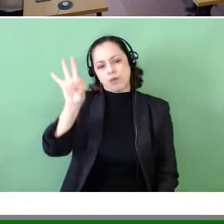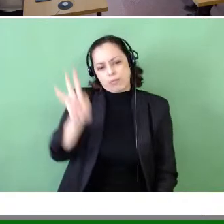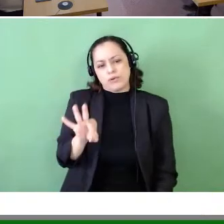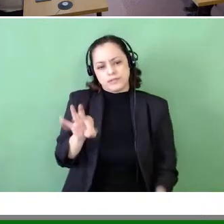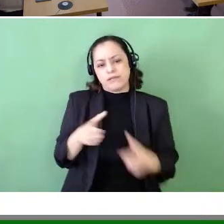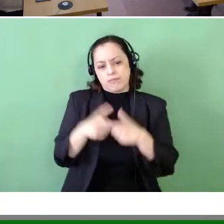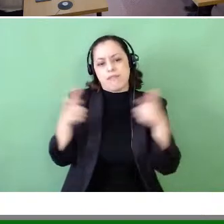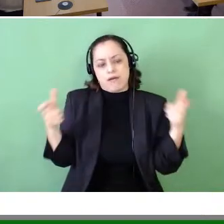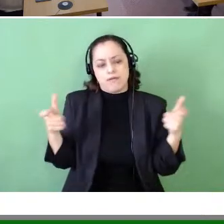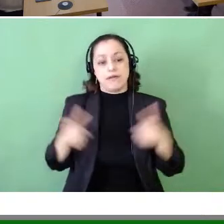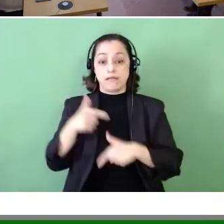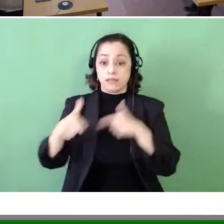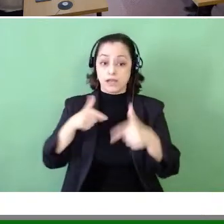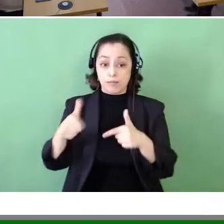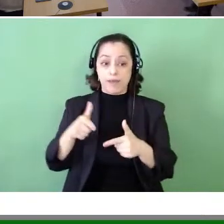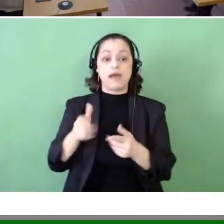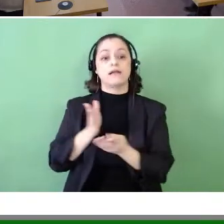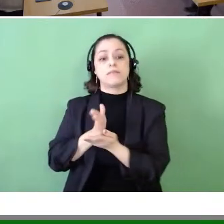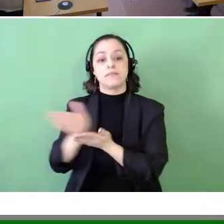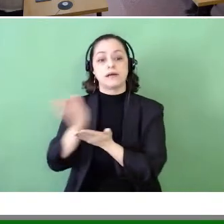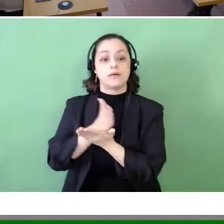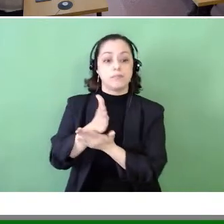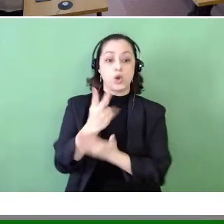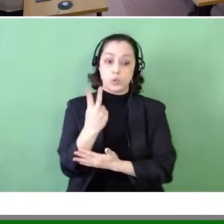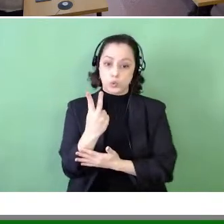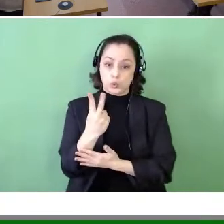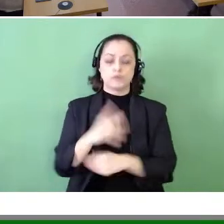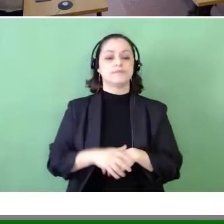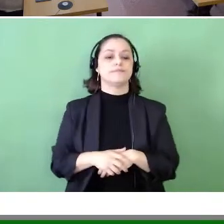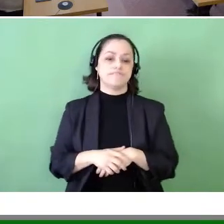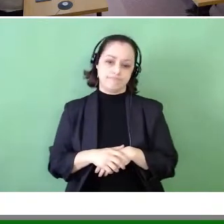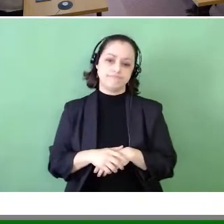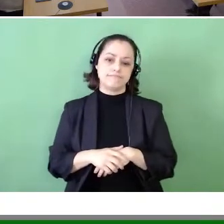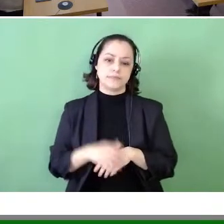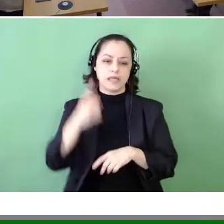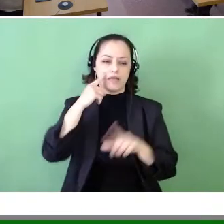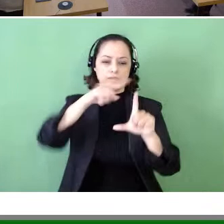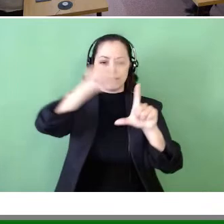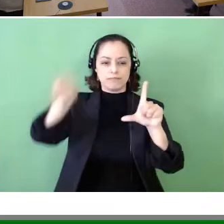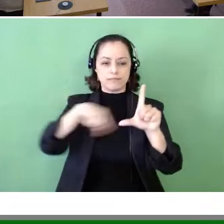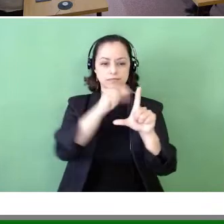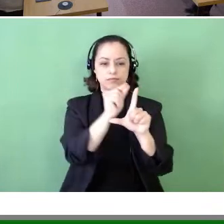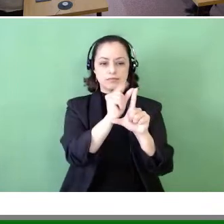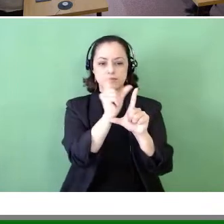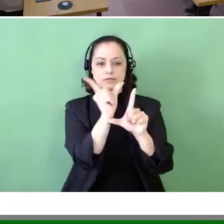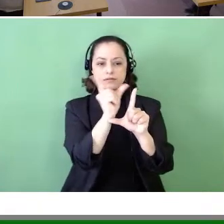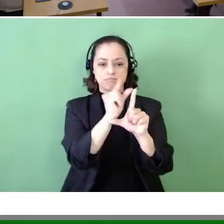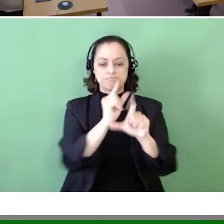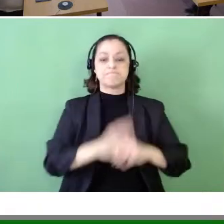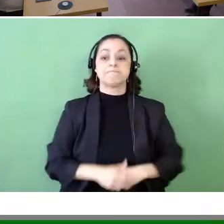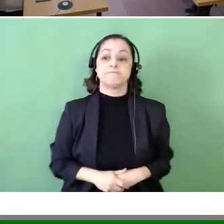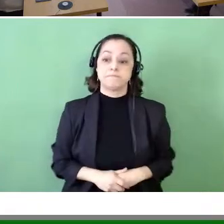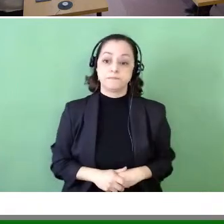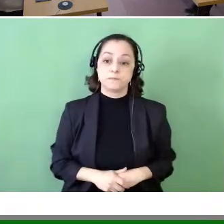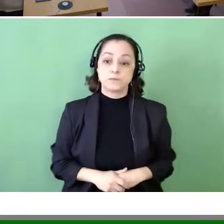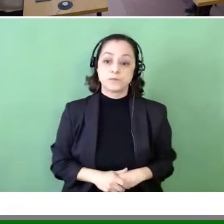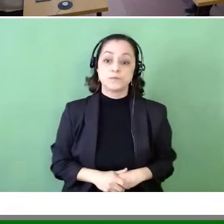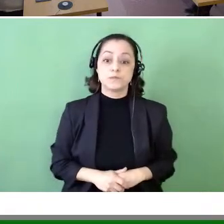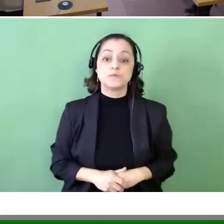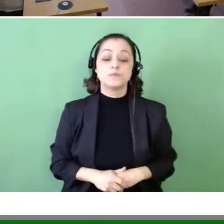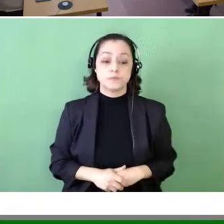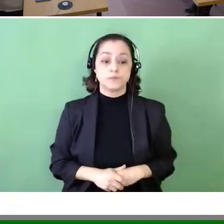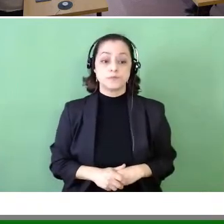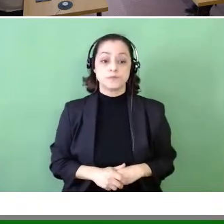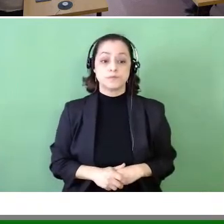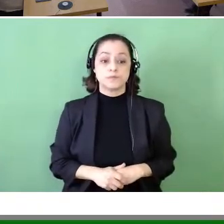trabajan con las dos actividades, que es el primer gráfico. Y el segundo gráfico